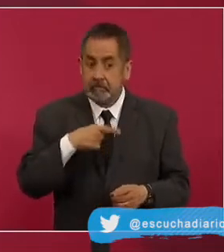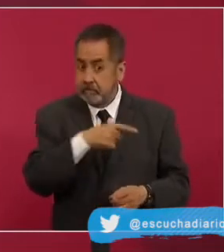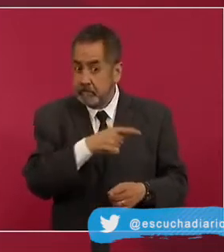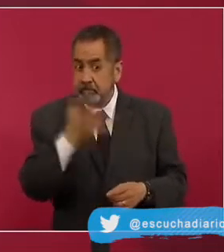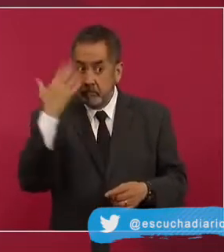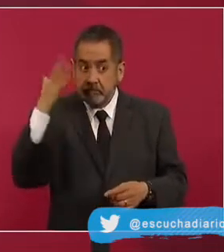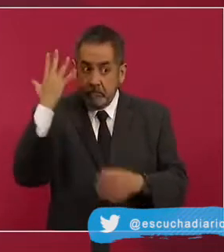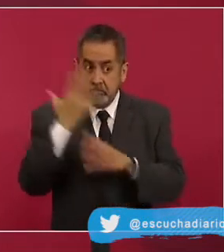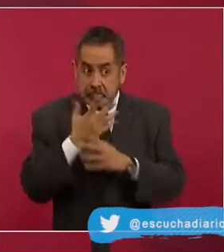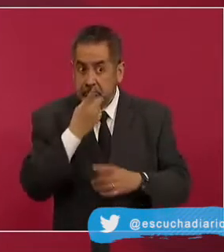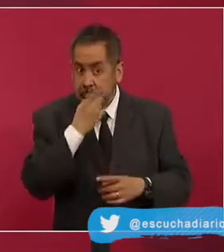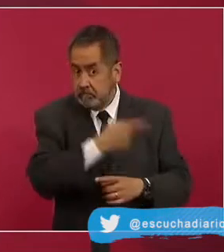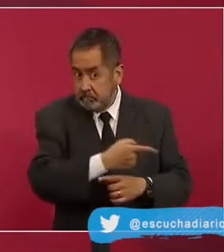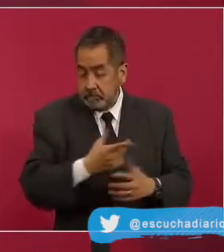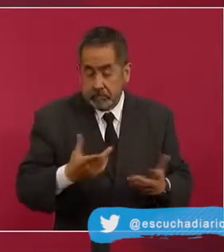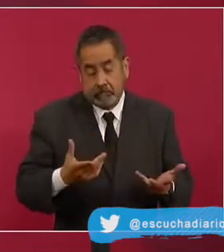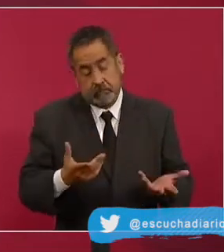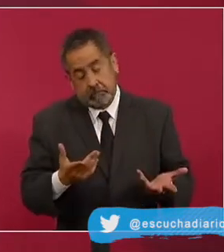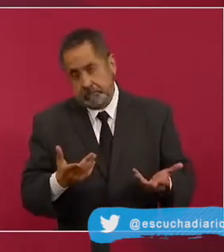Y acuérdense